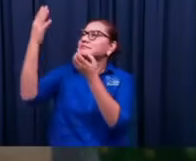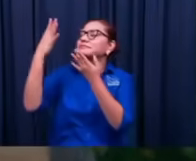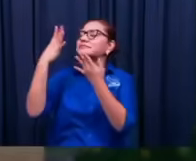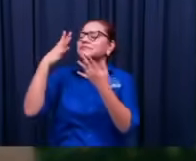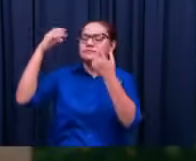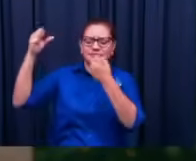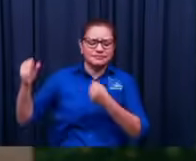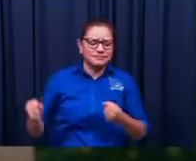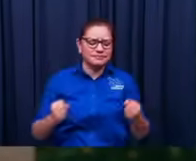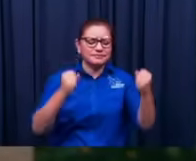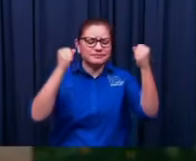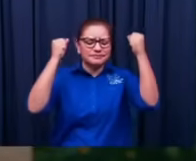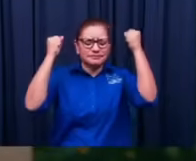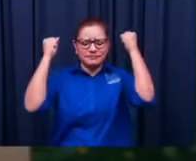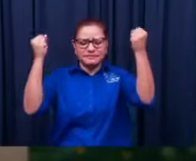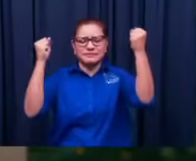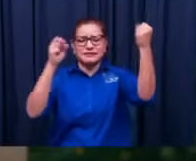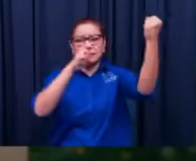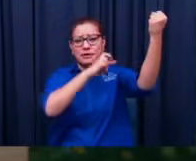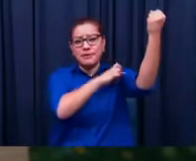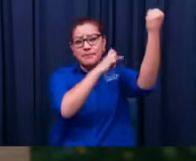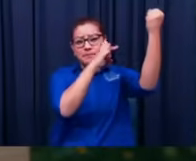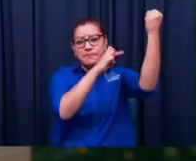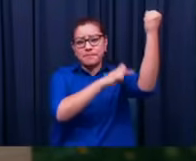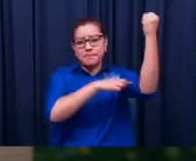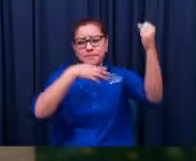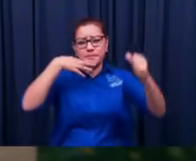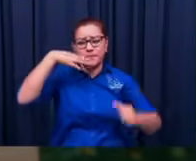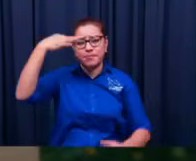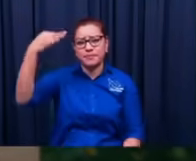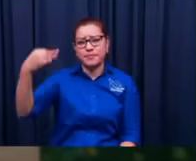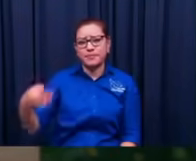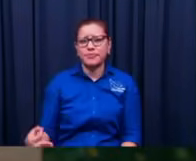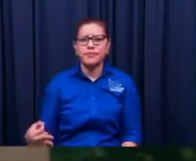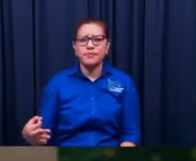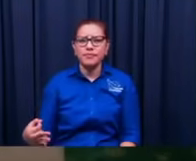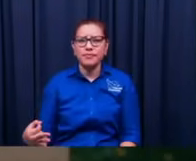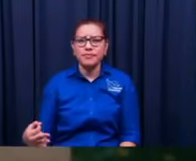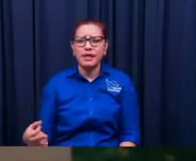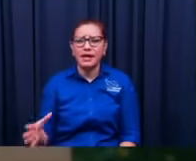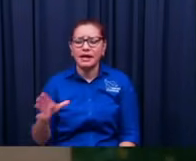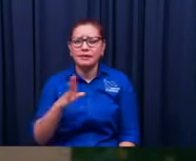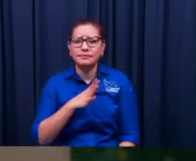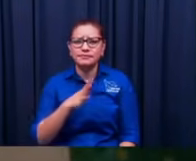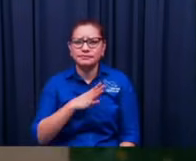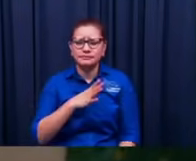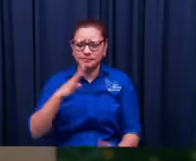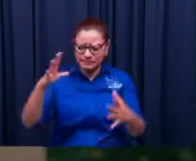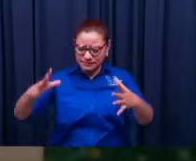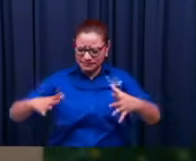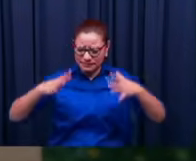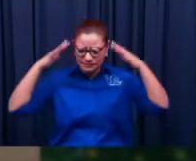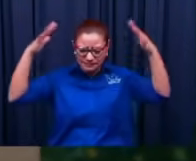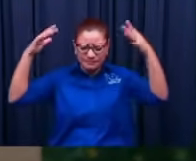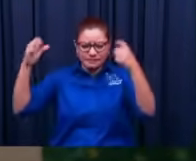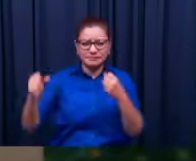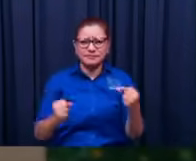con poder, con convicción y que tienen influencia aparte de